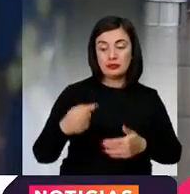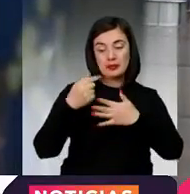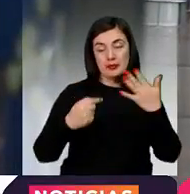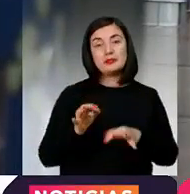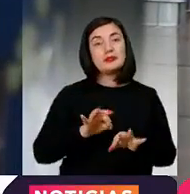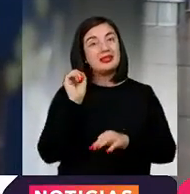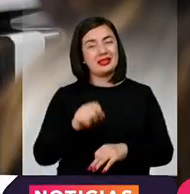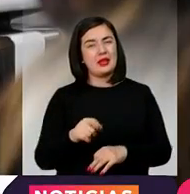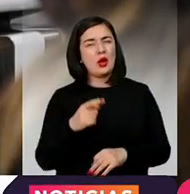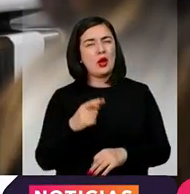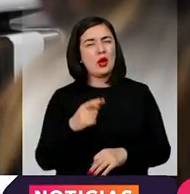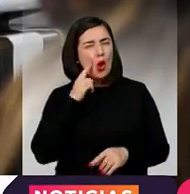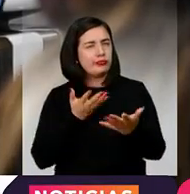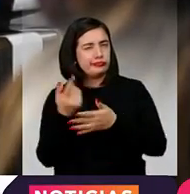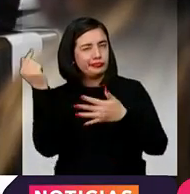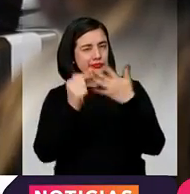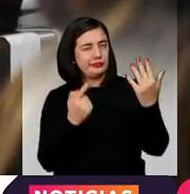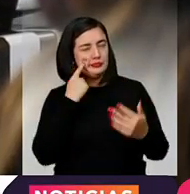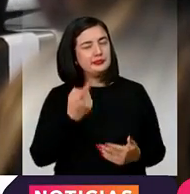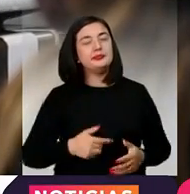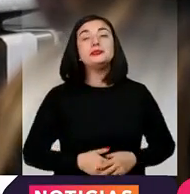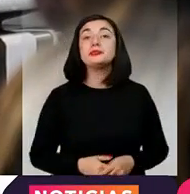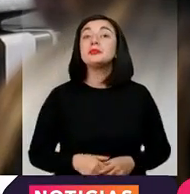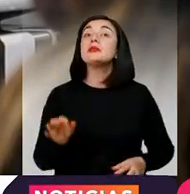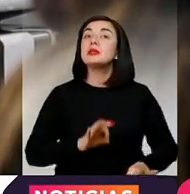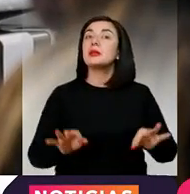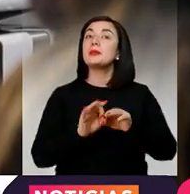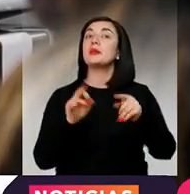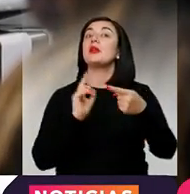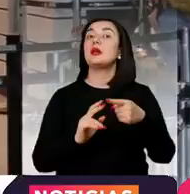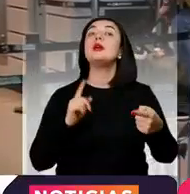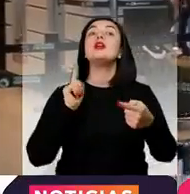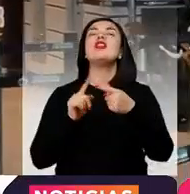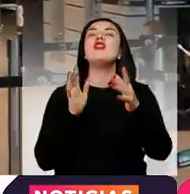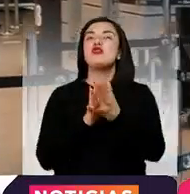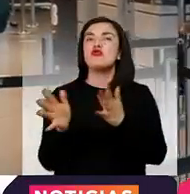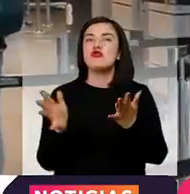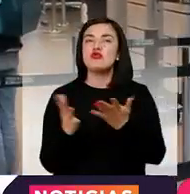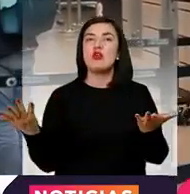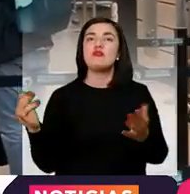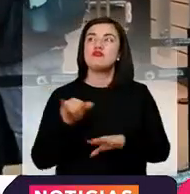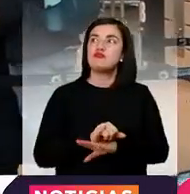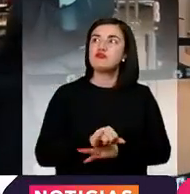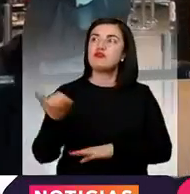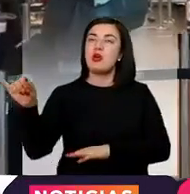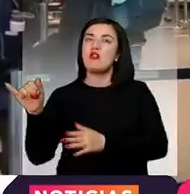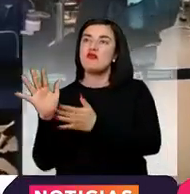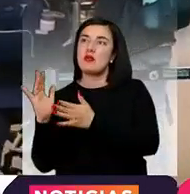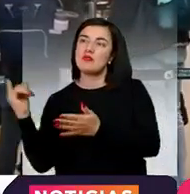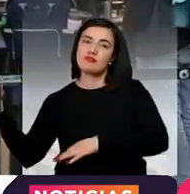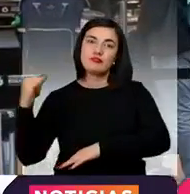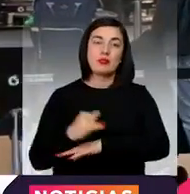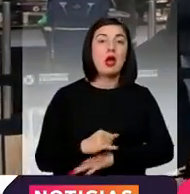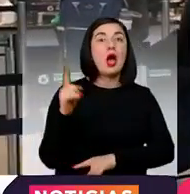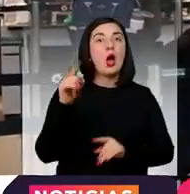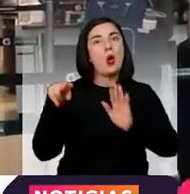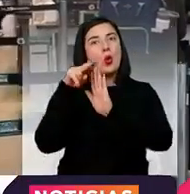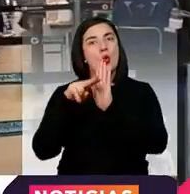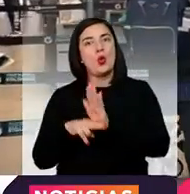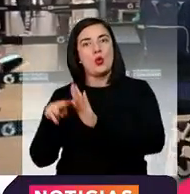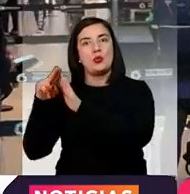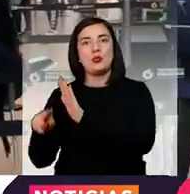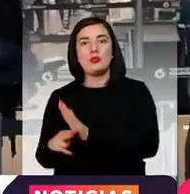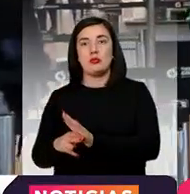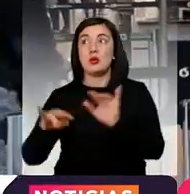siguientes recomendaciones. Debe tener información del aeropuerto de salida y el de ingreso, teniendo en cuenta que muchos protocolos de bioseguridad no son los